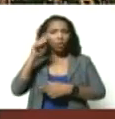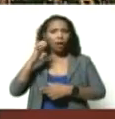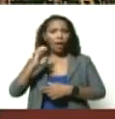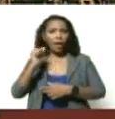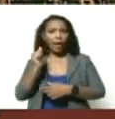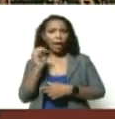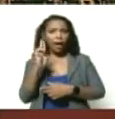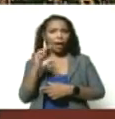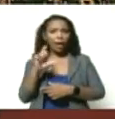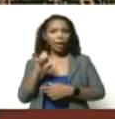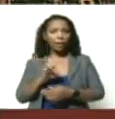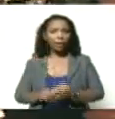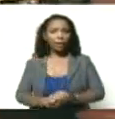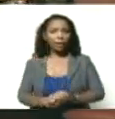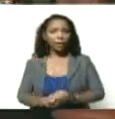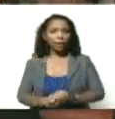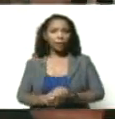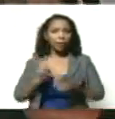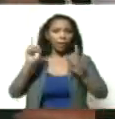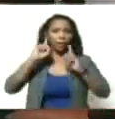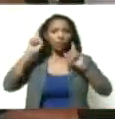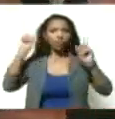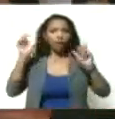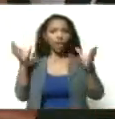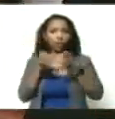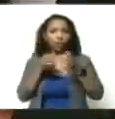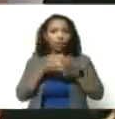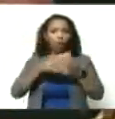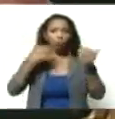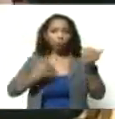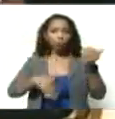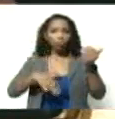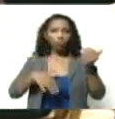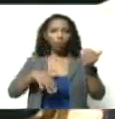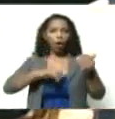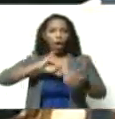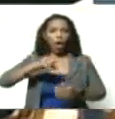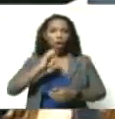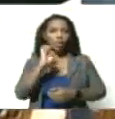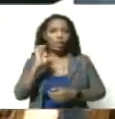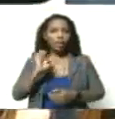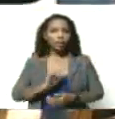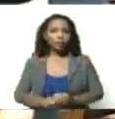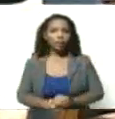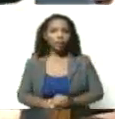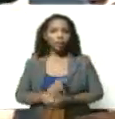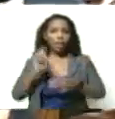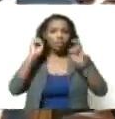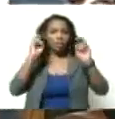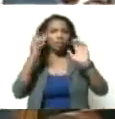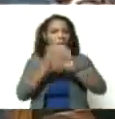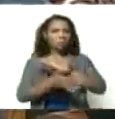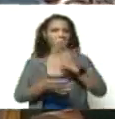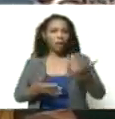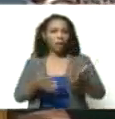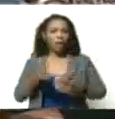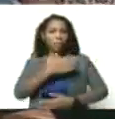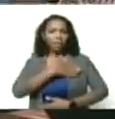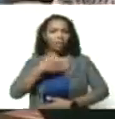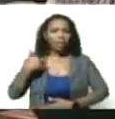Eal Herrera. Musical por parte del cantautor José Garcés, su tema El